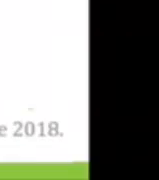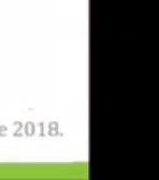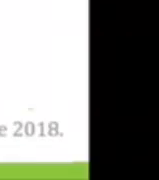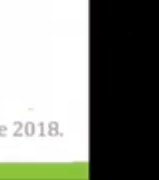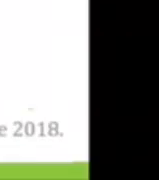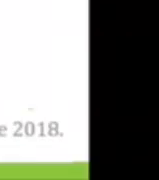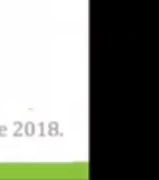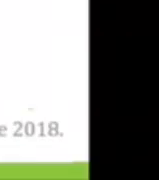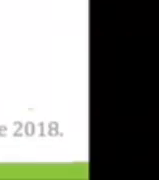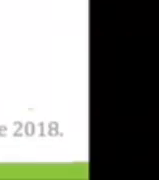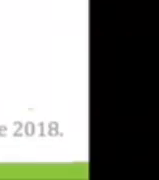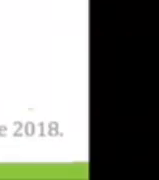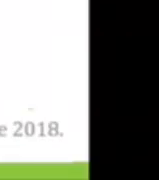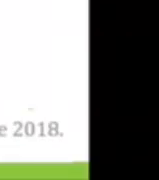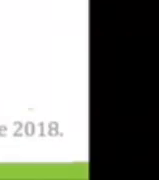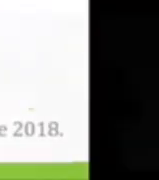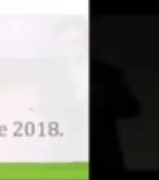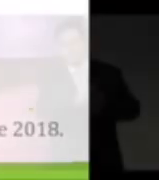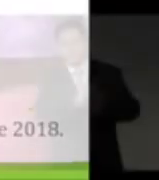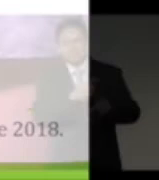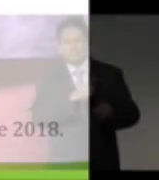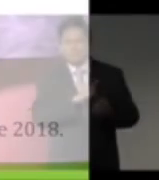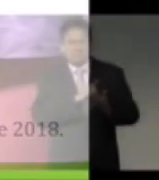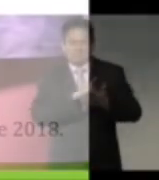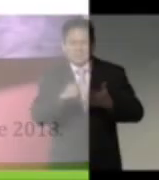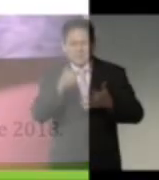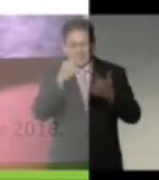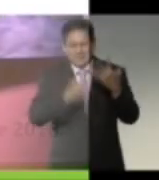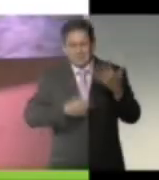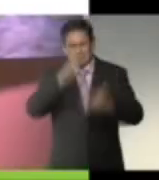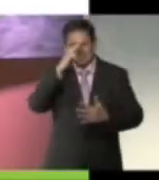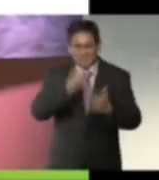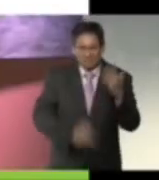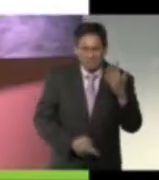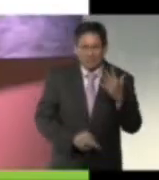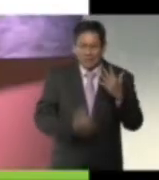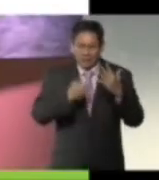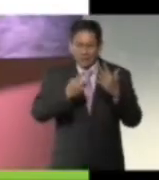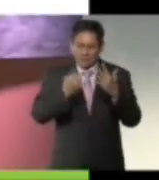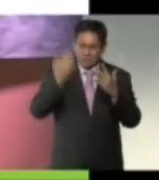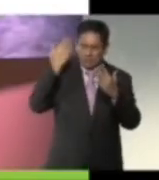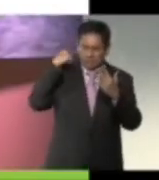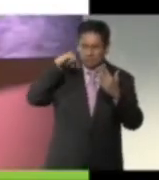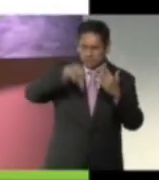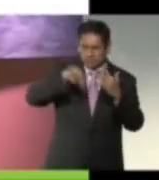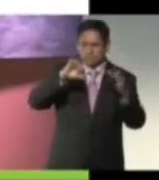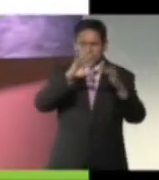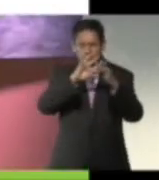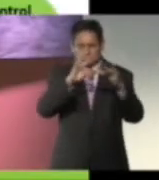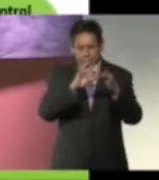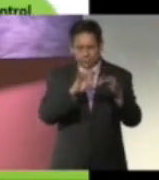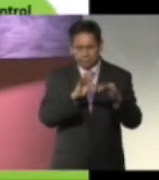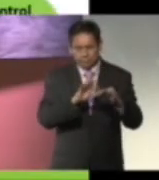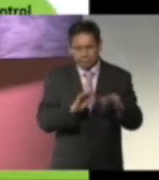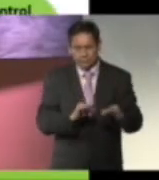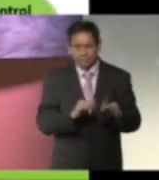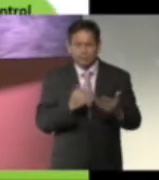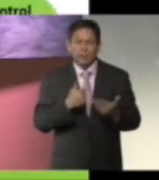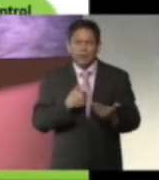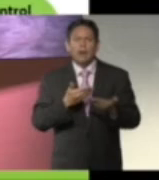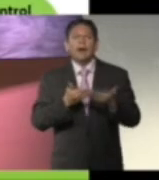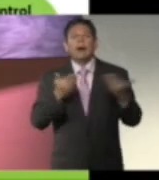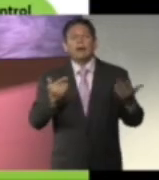duda. Entonces, yo voy a dar por sentado esos temas para compartirles muy rápido algunas